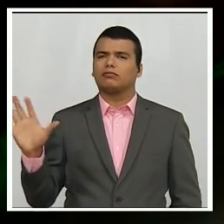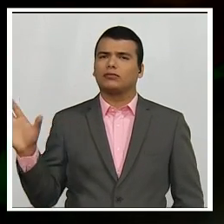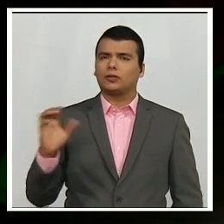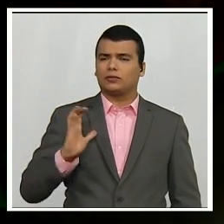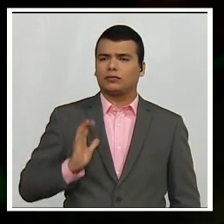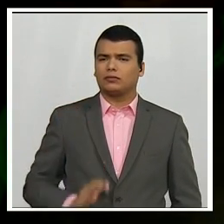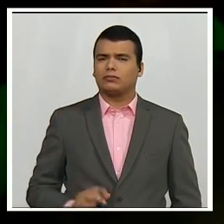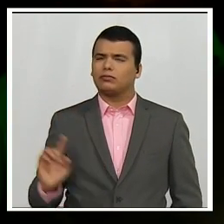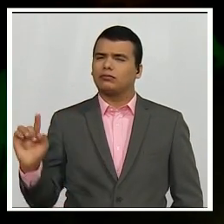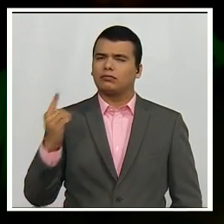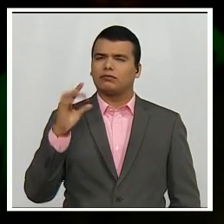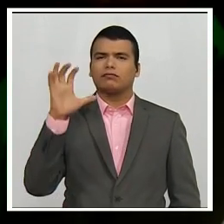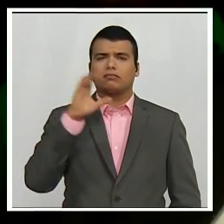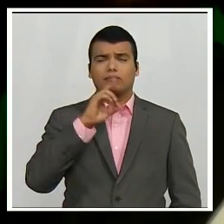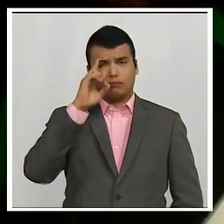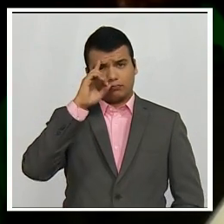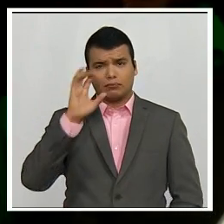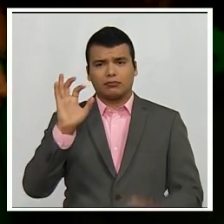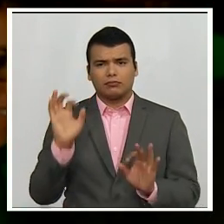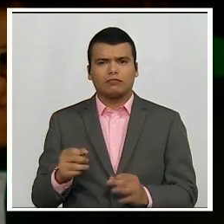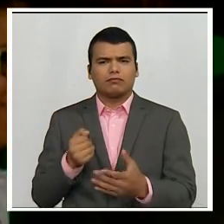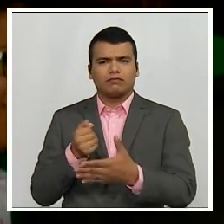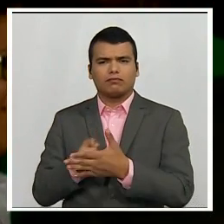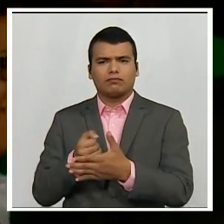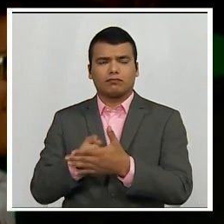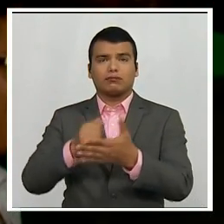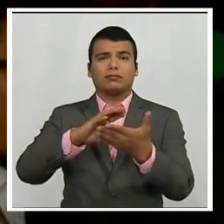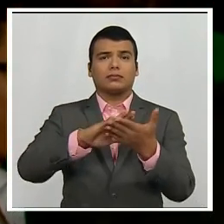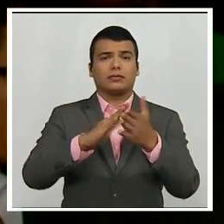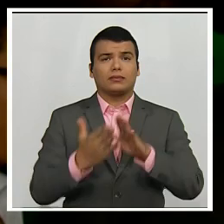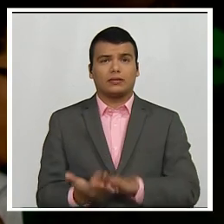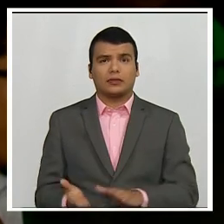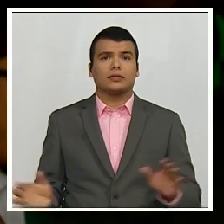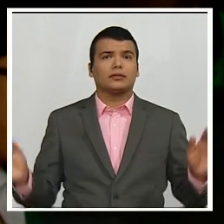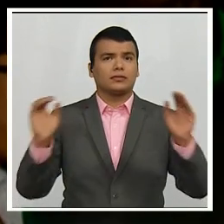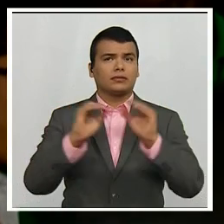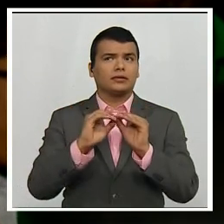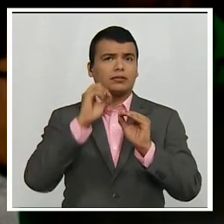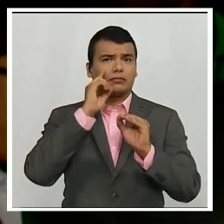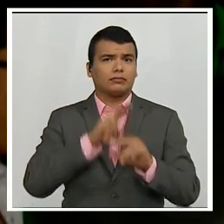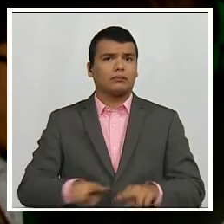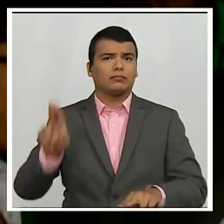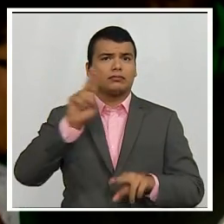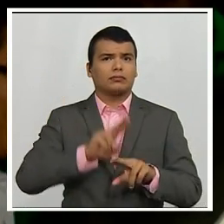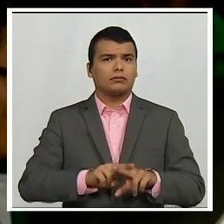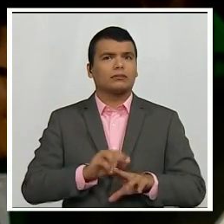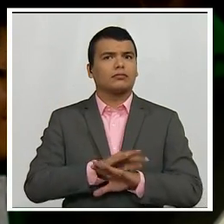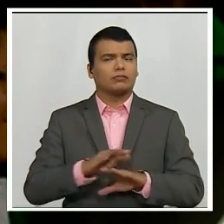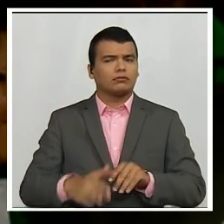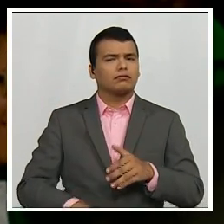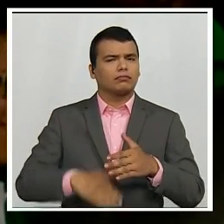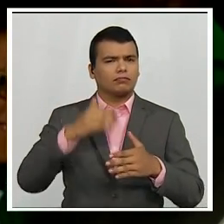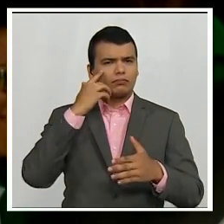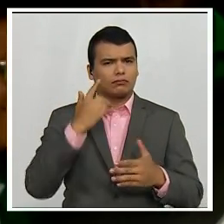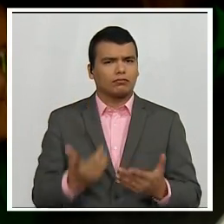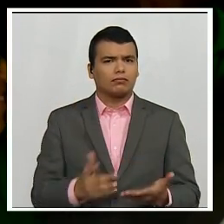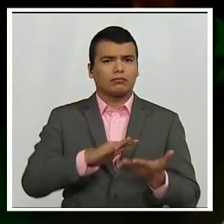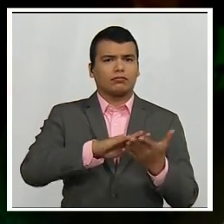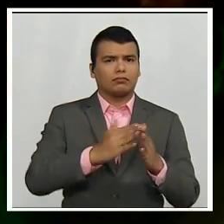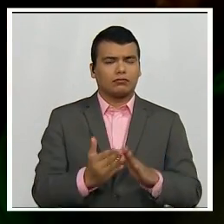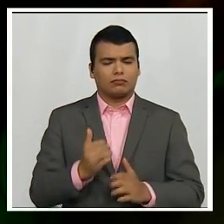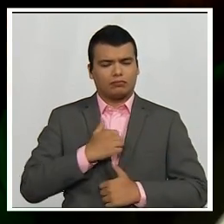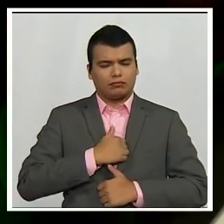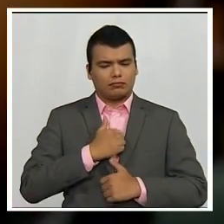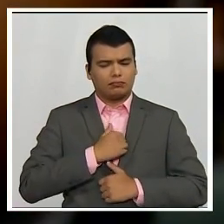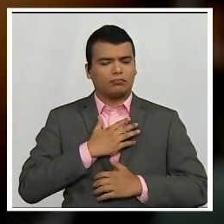convencerse de que tiene que trabajar la paz naturalmente empezar por la paz en su propio ser la